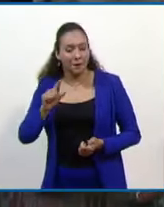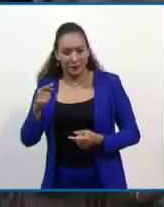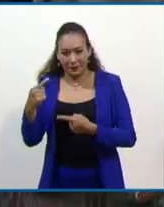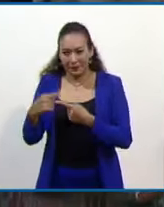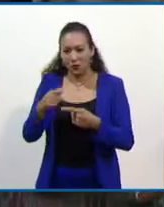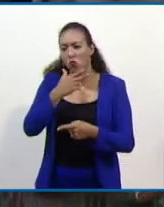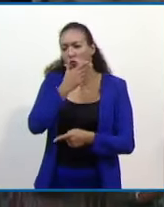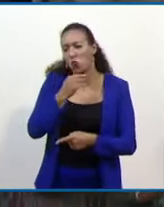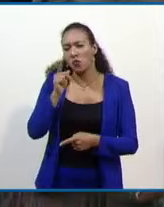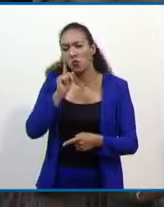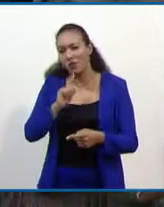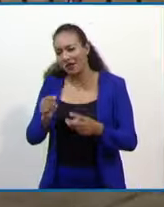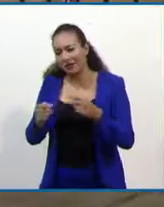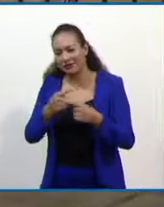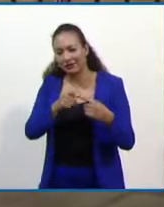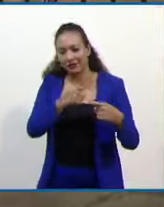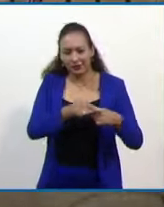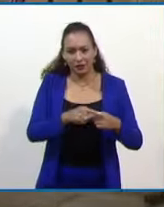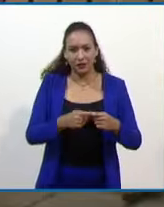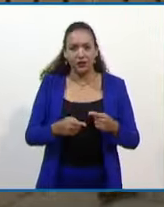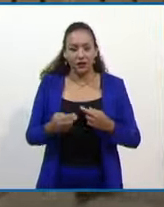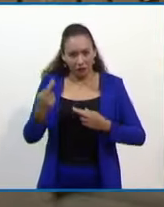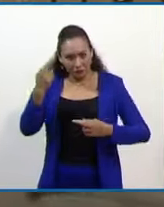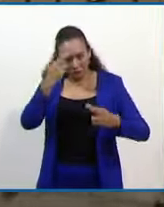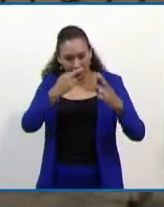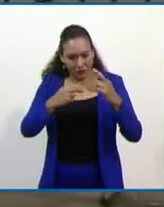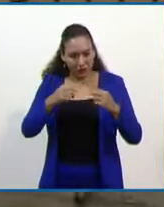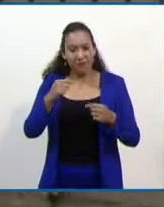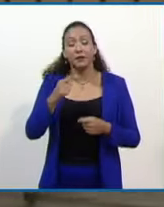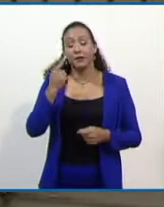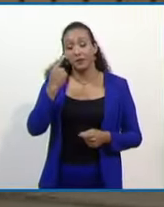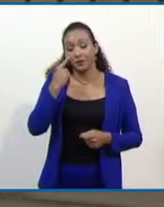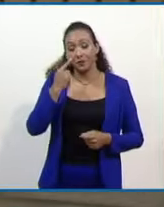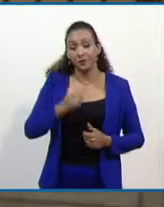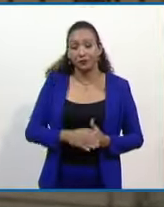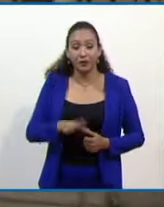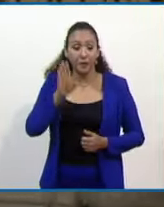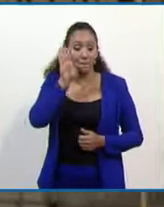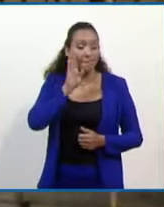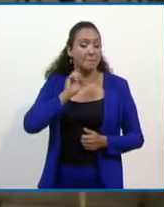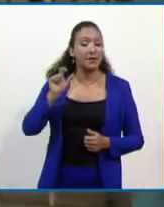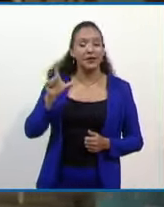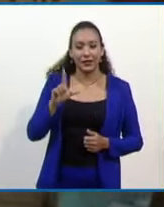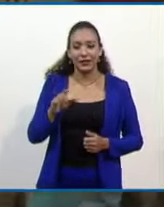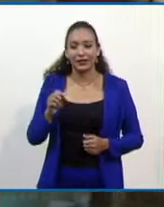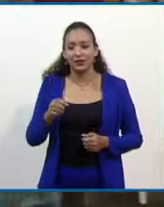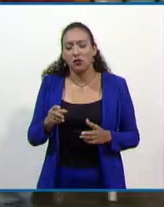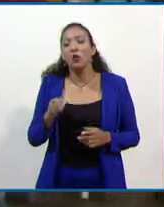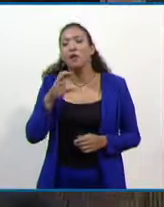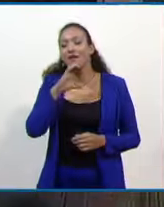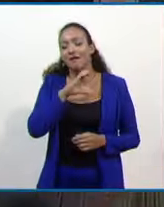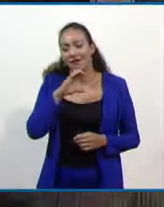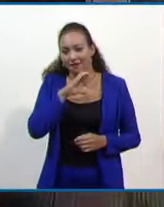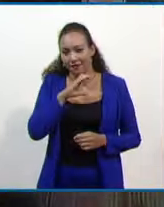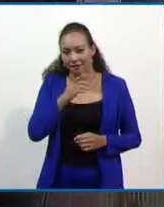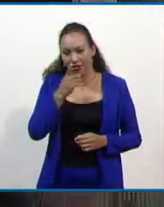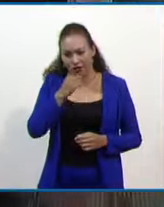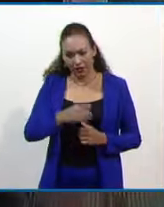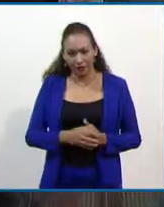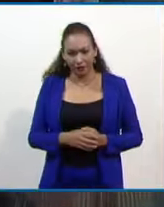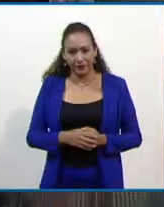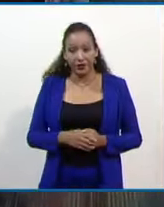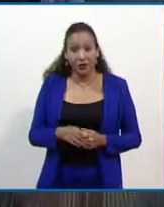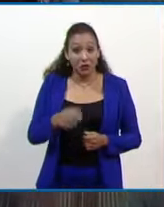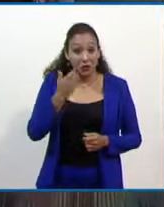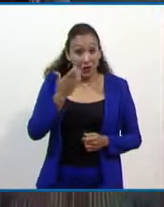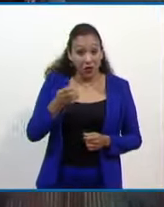puntos de vista ante dicha iniciativa. El ministro Juan Luis González Alcántara Carrancá aseguró que elegir a las personas juzgadoras mediante